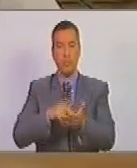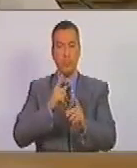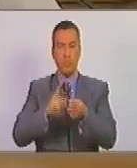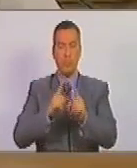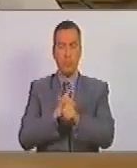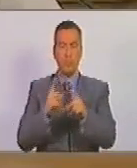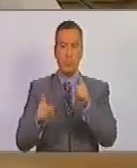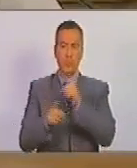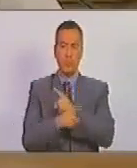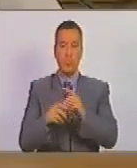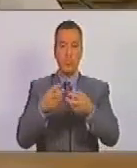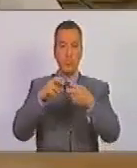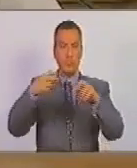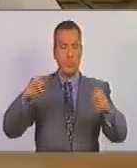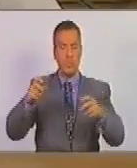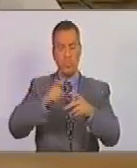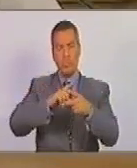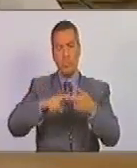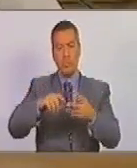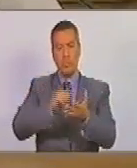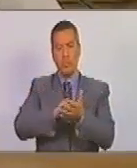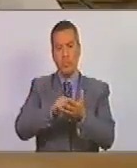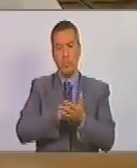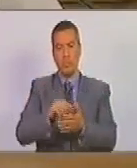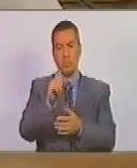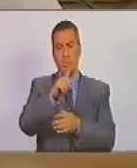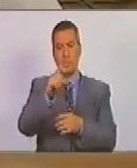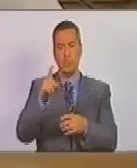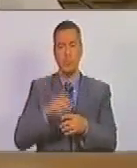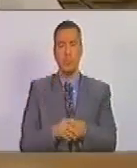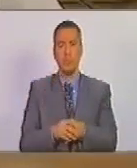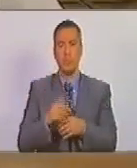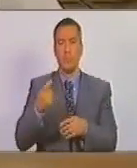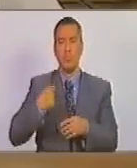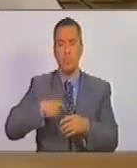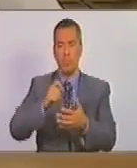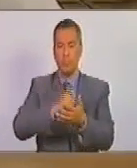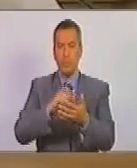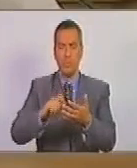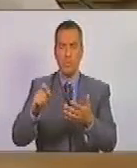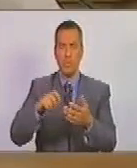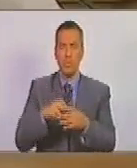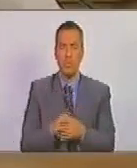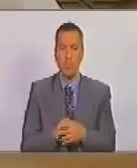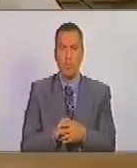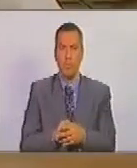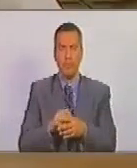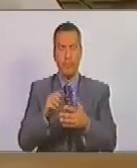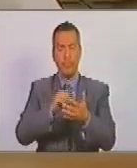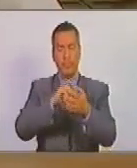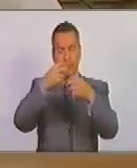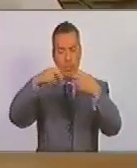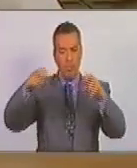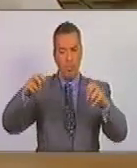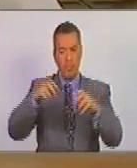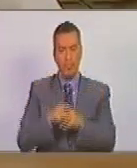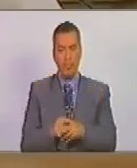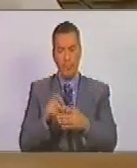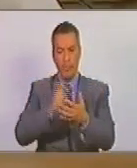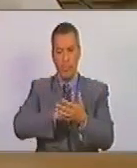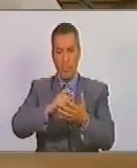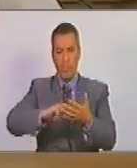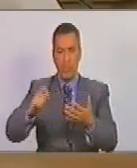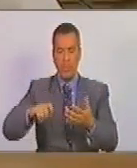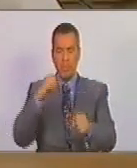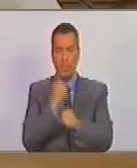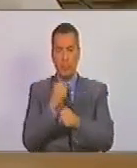modificación la denominación del epígrafe del artículo 11, el cual queda redactado en los siguientes términos. Epígrafe. Contrato